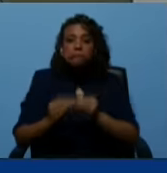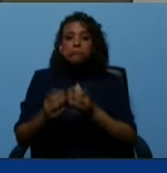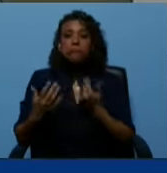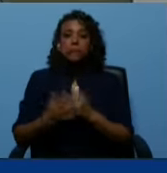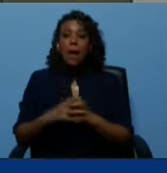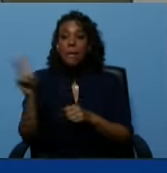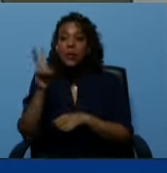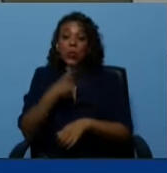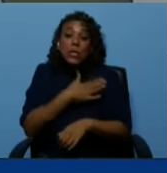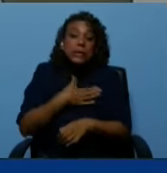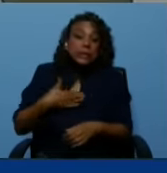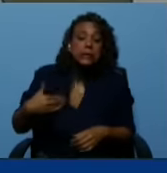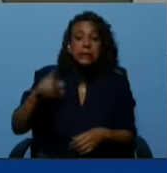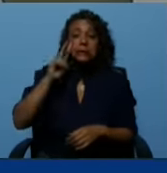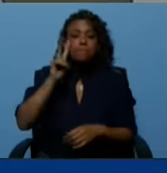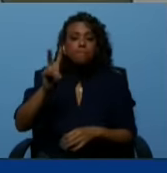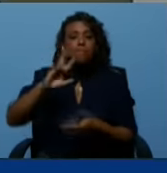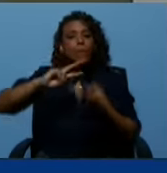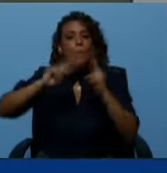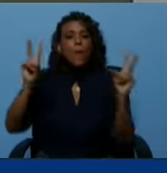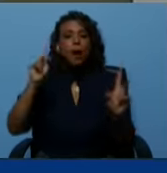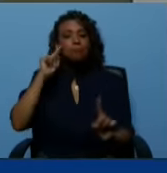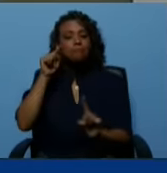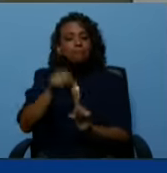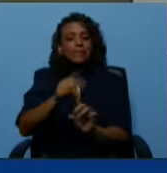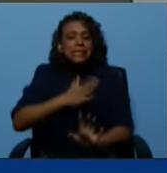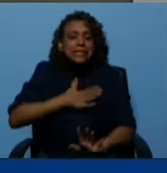la Venezuela de paz,